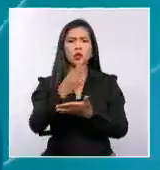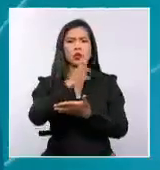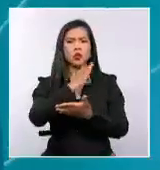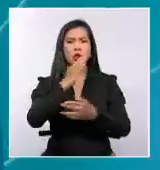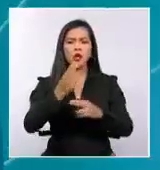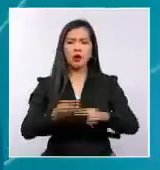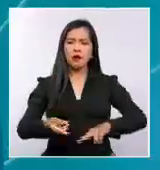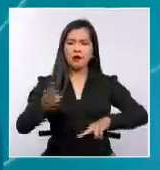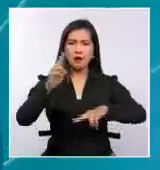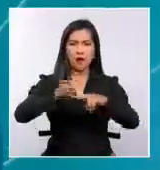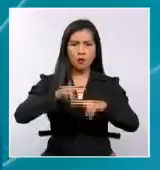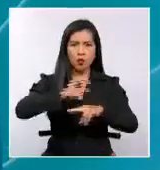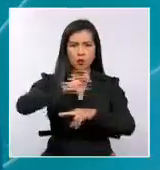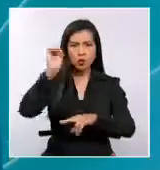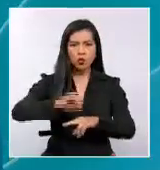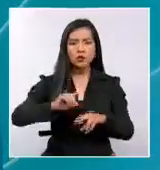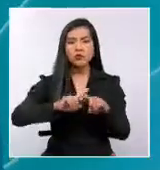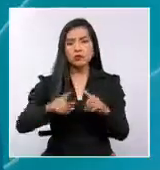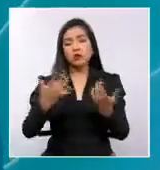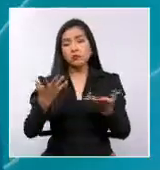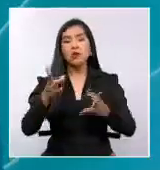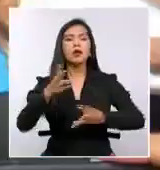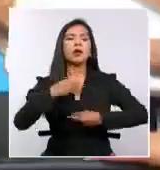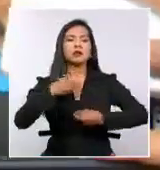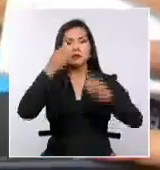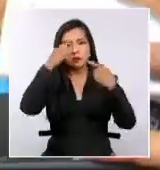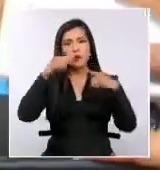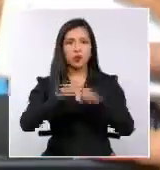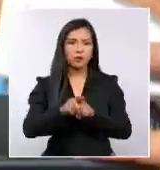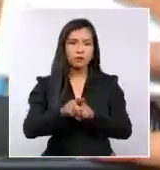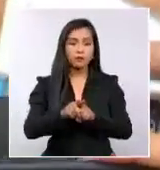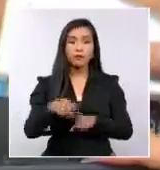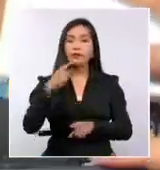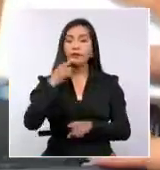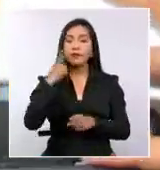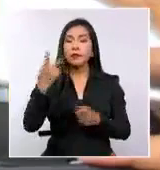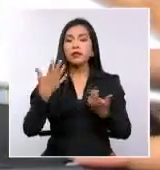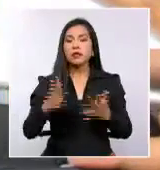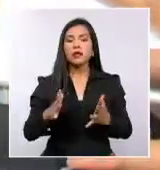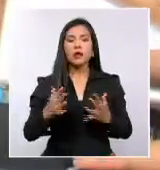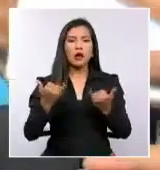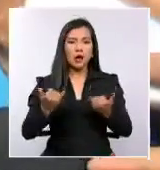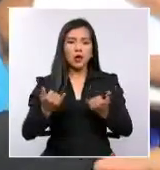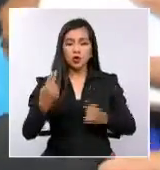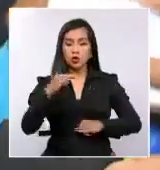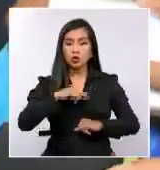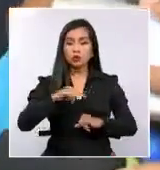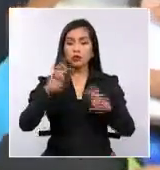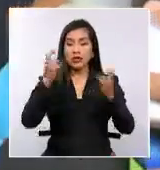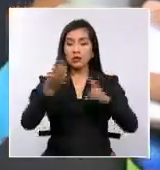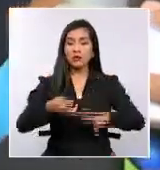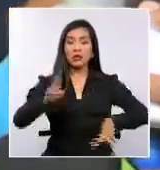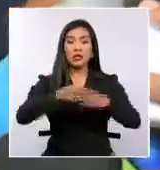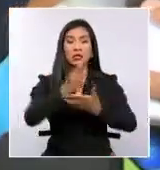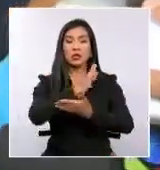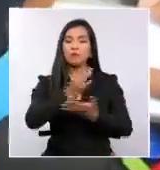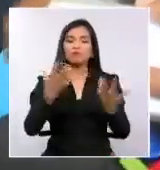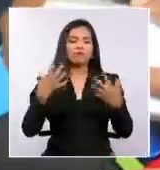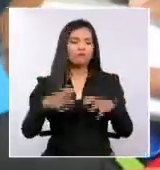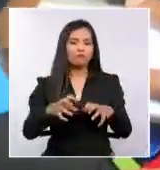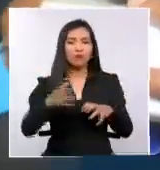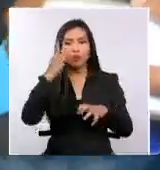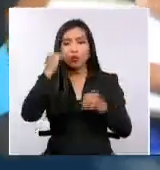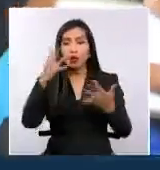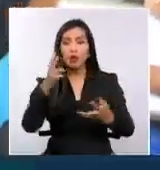Oye, en la reunión que sostuvieron con el gobierno central. Nosotros hemos dicho que nada, porque las condiciones del país no lo permiten. Todo lo que